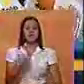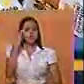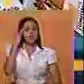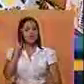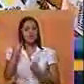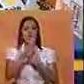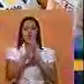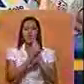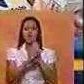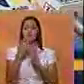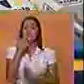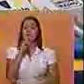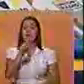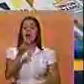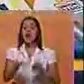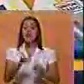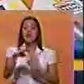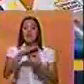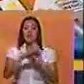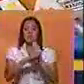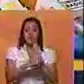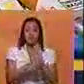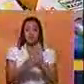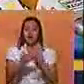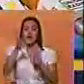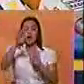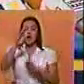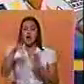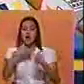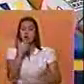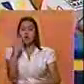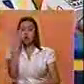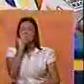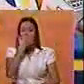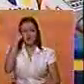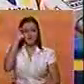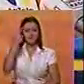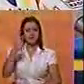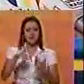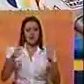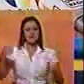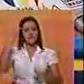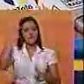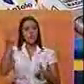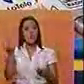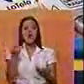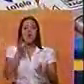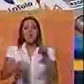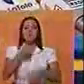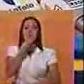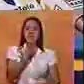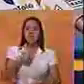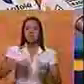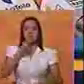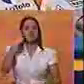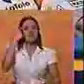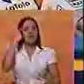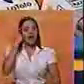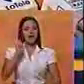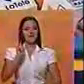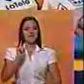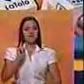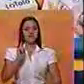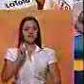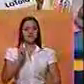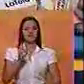las normas. Yo digo algunas dudas que se puedan suscitar, pero en general conocen muy bien cuáles son las limitaciones y lo que se puede hacer y lo que no se puede hacer en